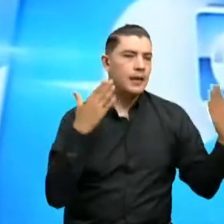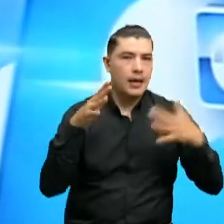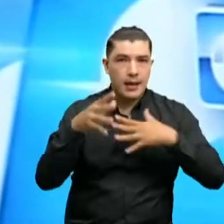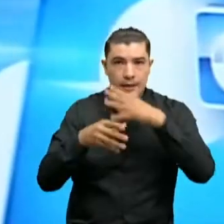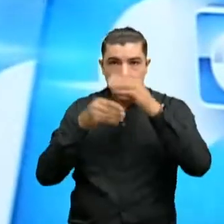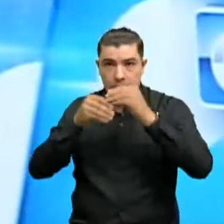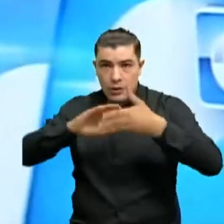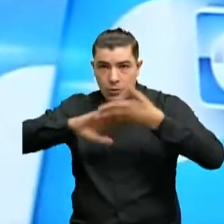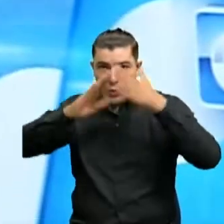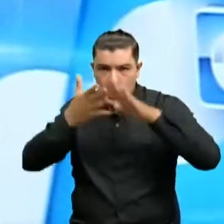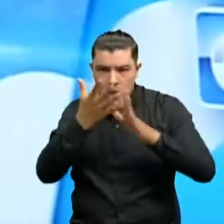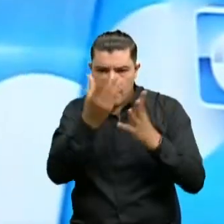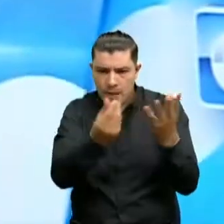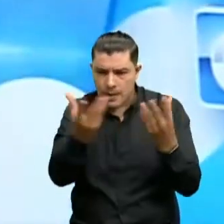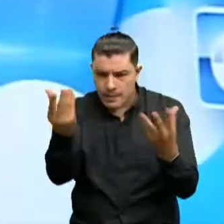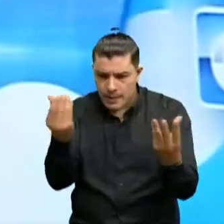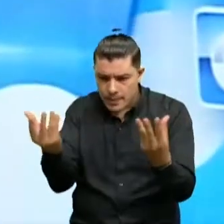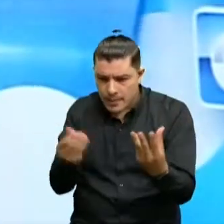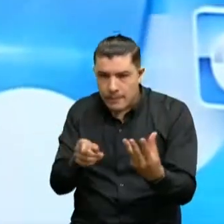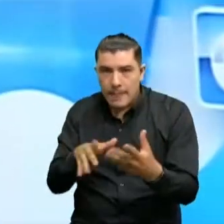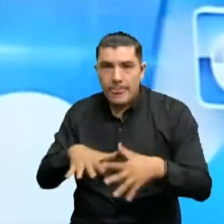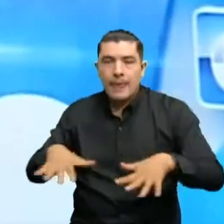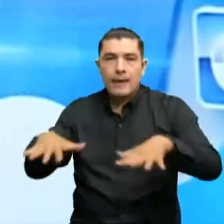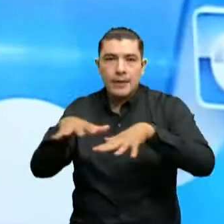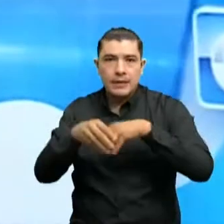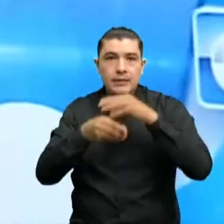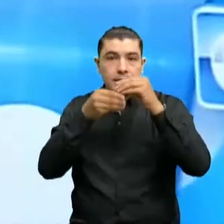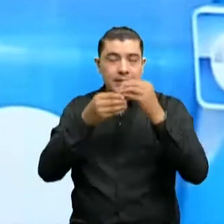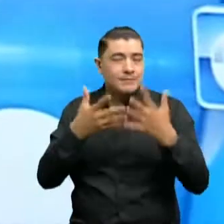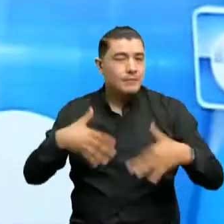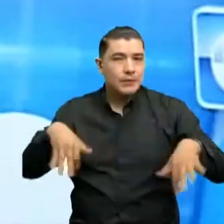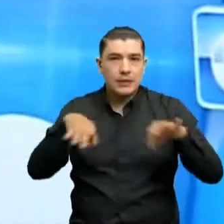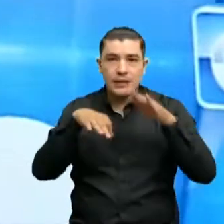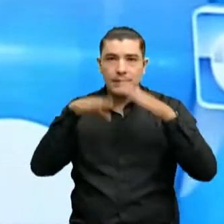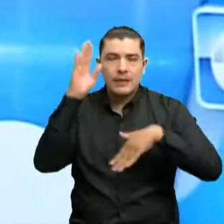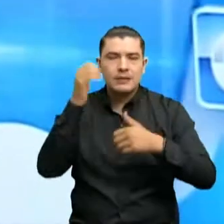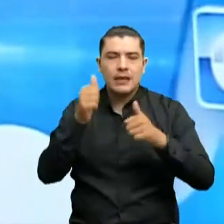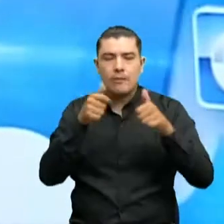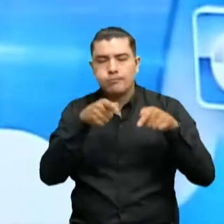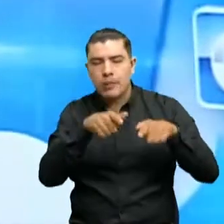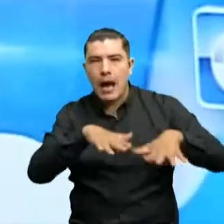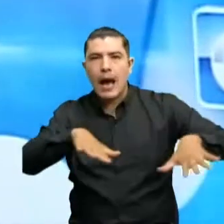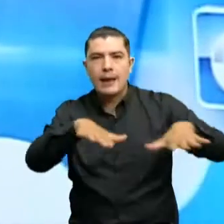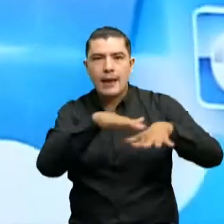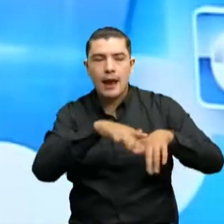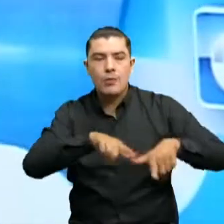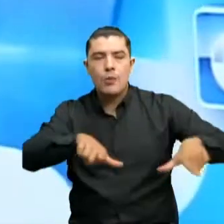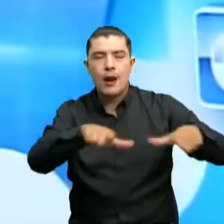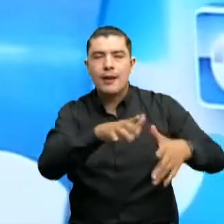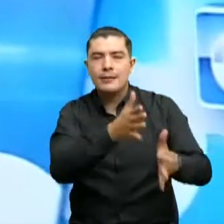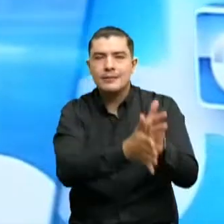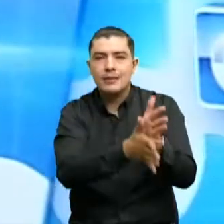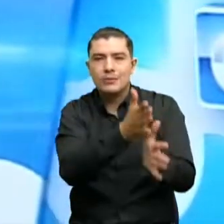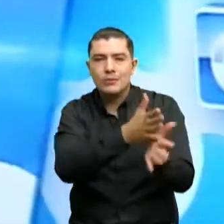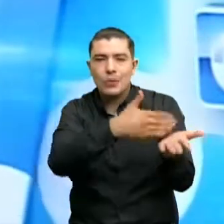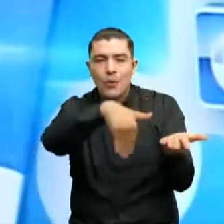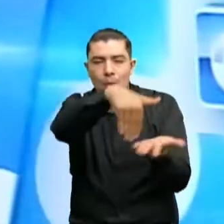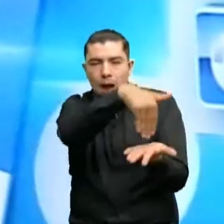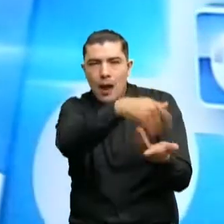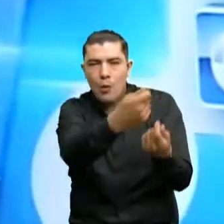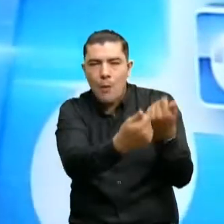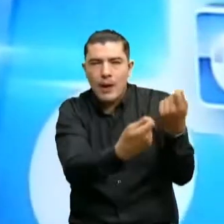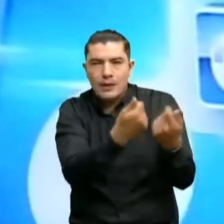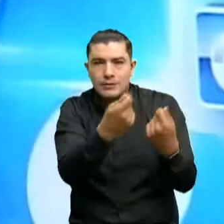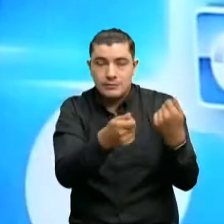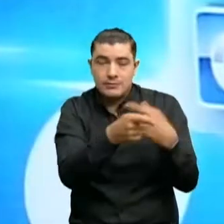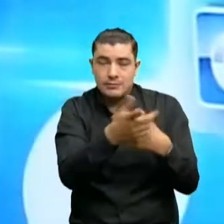y un sector que tiene el nivel de importancia y de relevancia es que todo el centro del comercio en la ciudad de cúcuta por lo que significa para norte santander